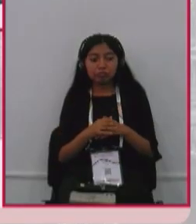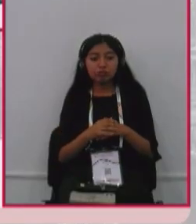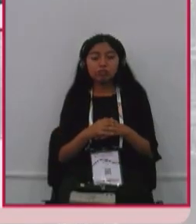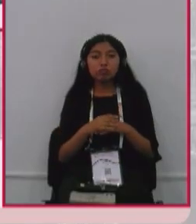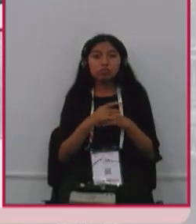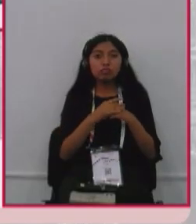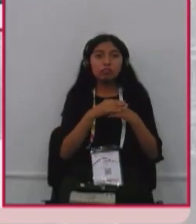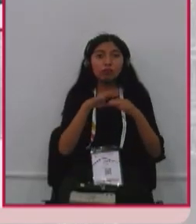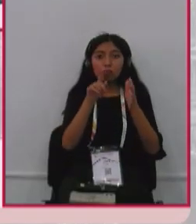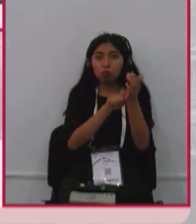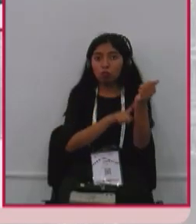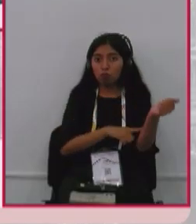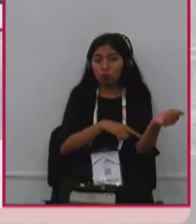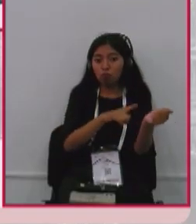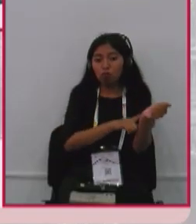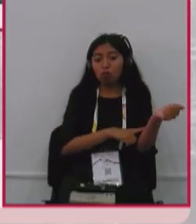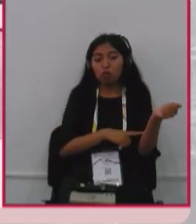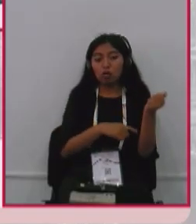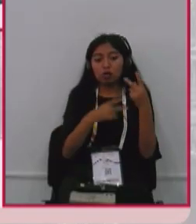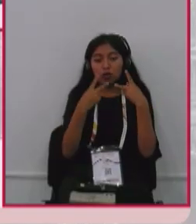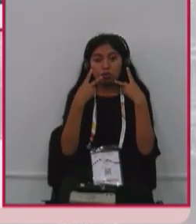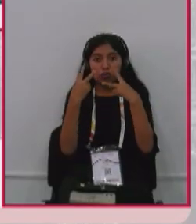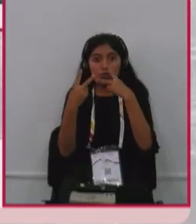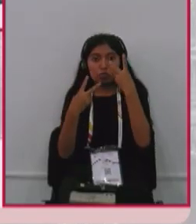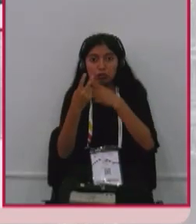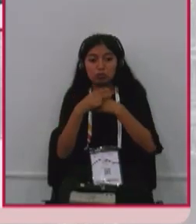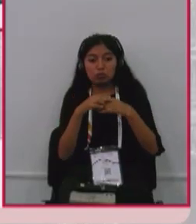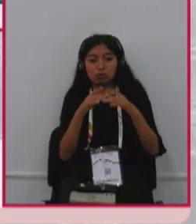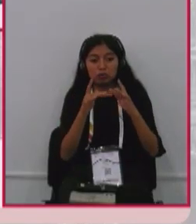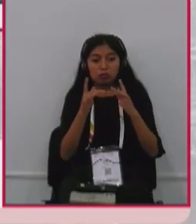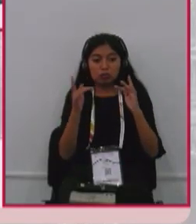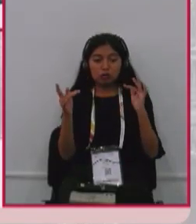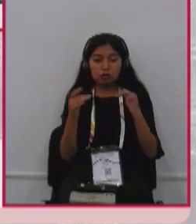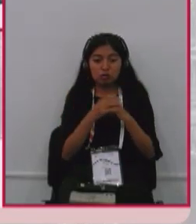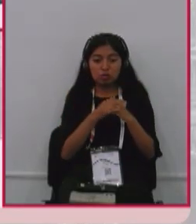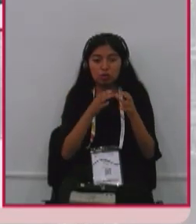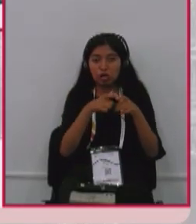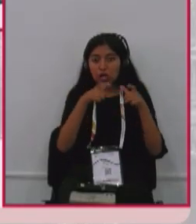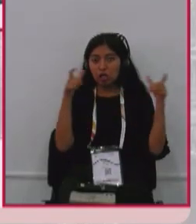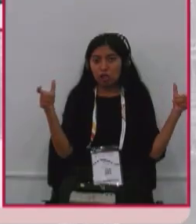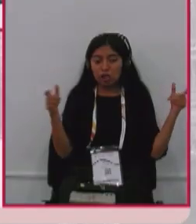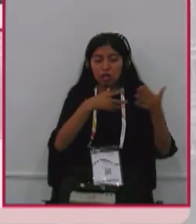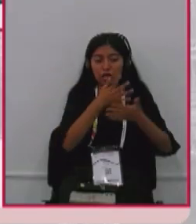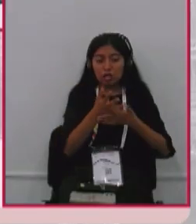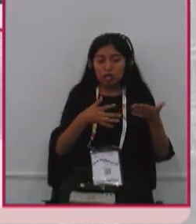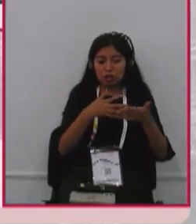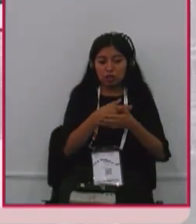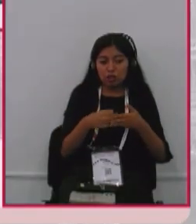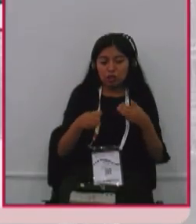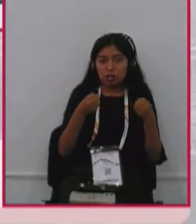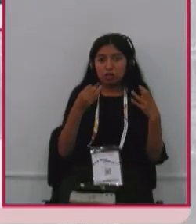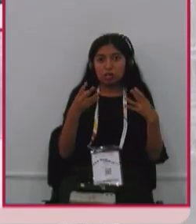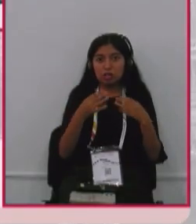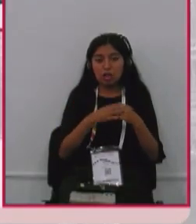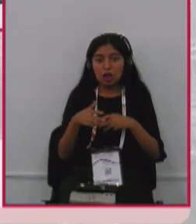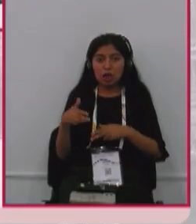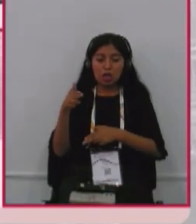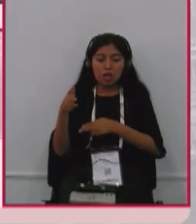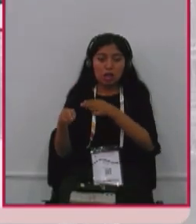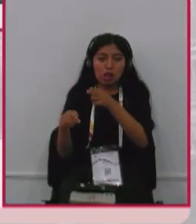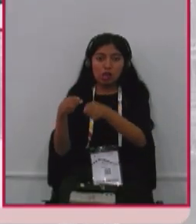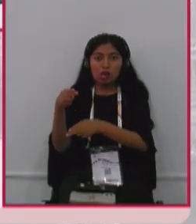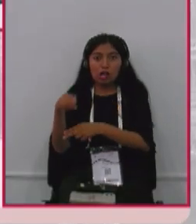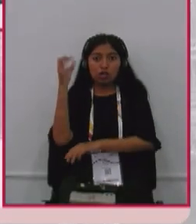Estamos acostumbrados a ver circuitos de flotación con una gran cantidad de celdas, ¿cierto? Gran cantidad de trenes, celdas